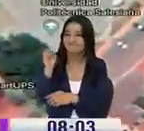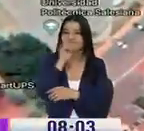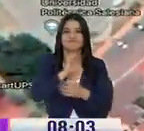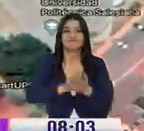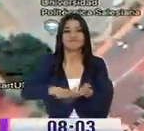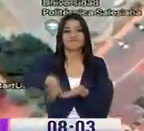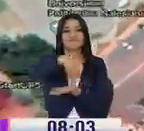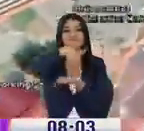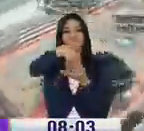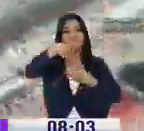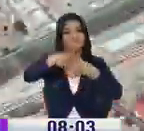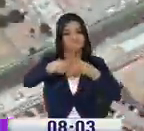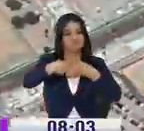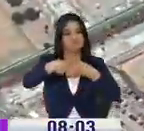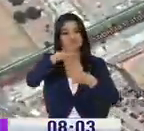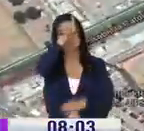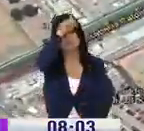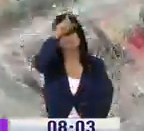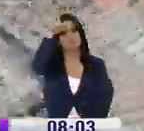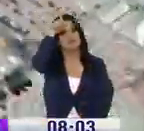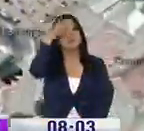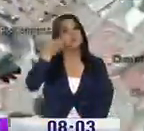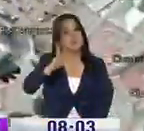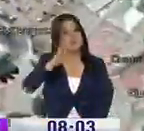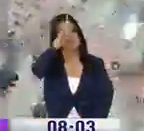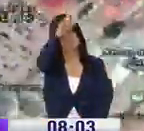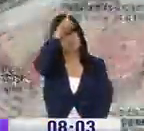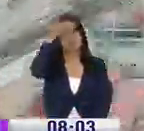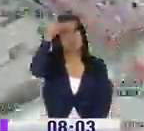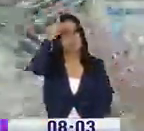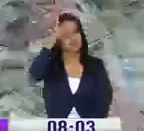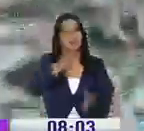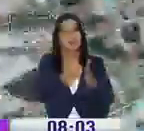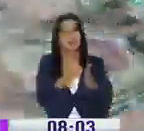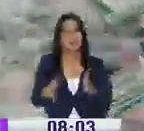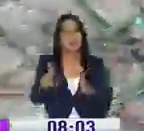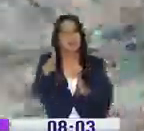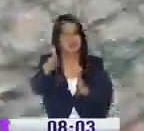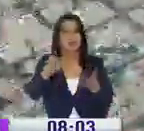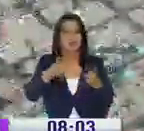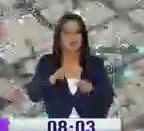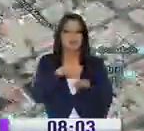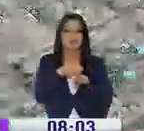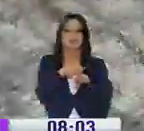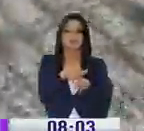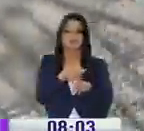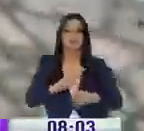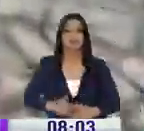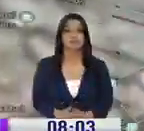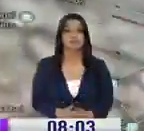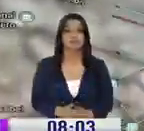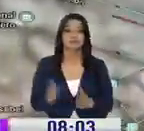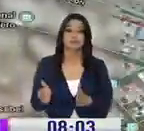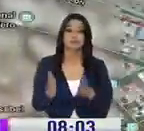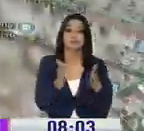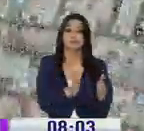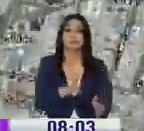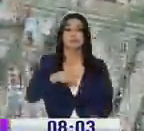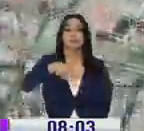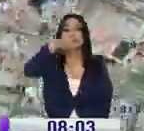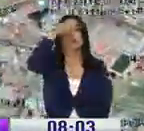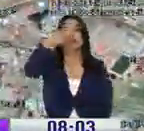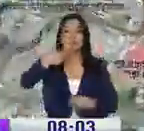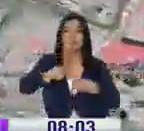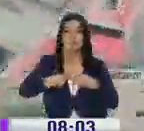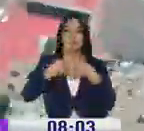centro norte de la ciudad de Quito, la Madrid presenta esta vía también, que es alterna, presenta muchísimo tráfico. Si vamos un poco más al norte de la ciudad de